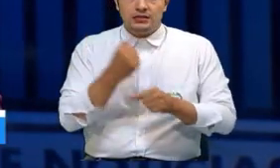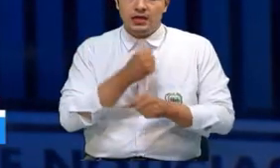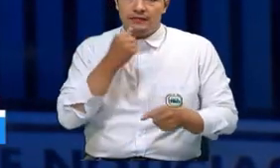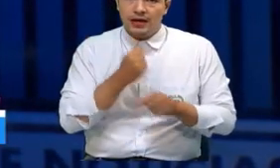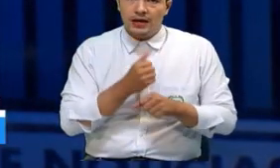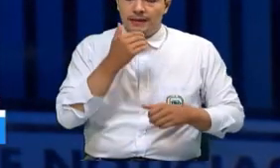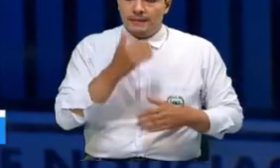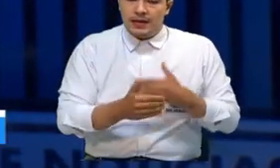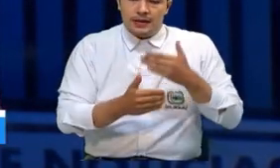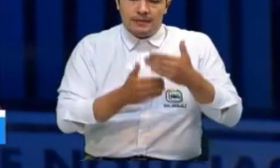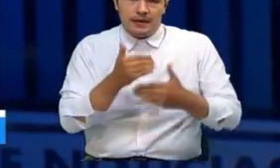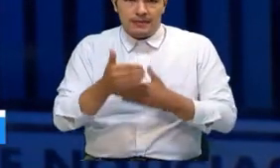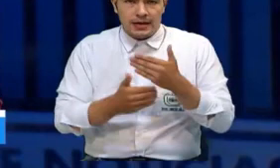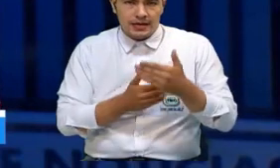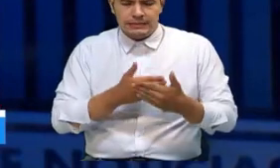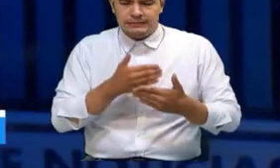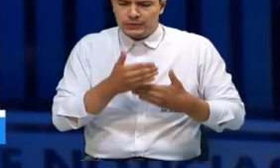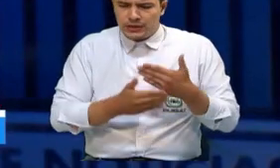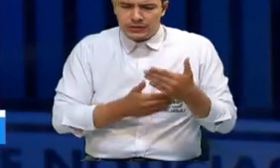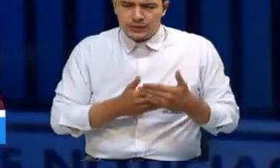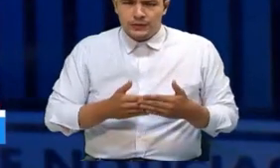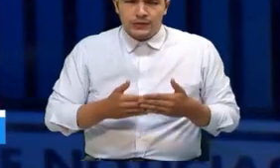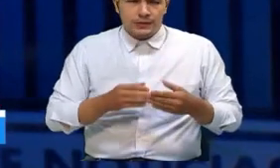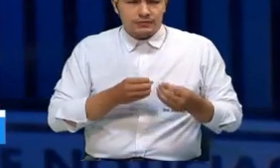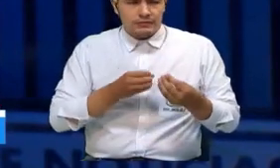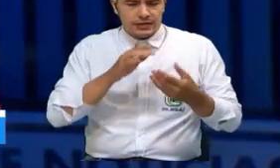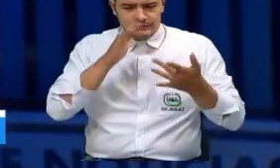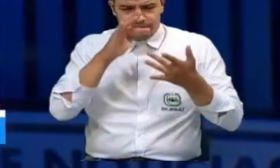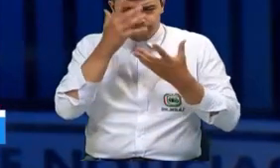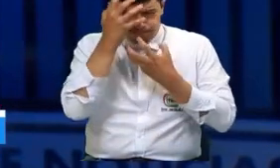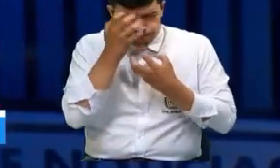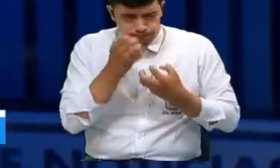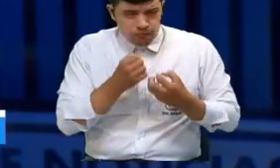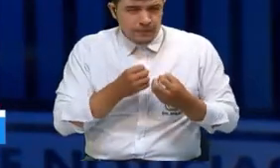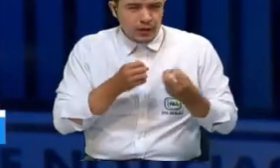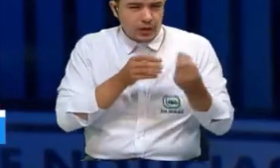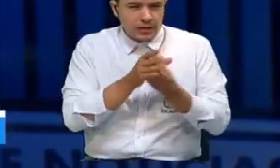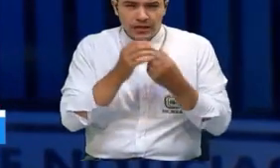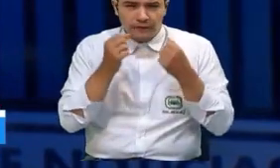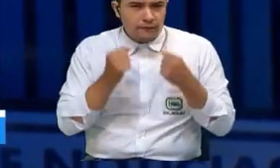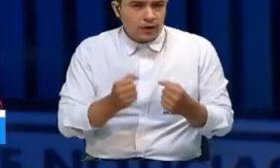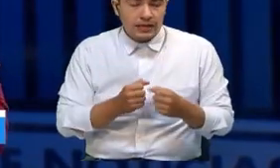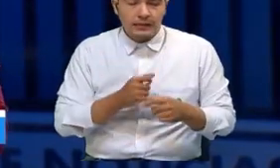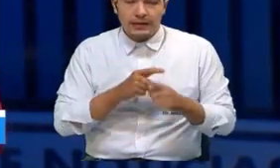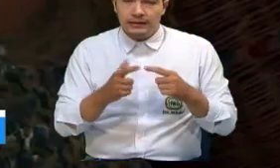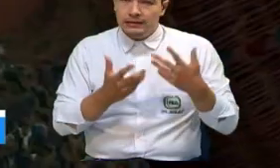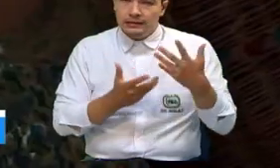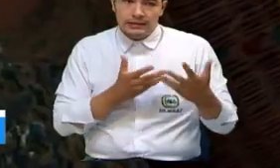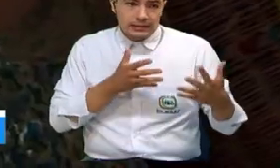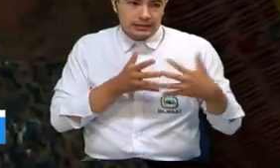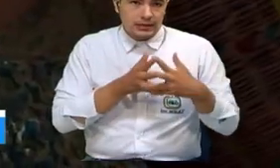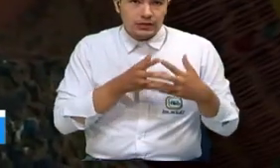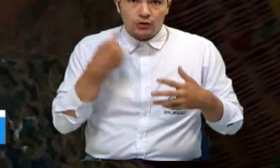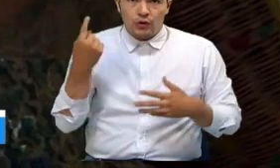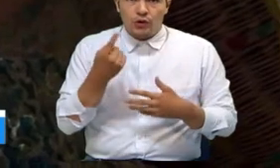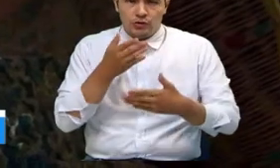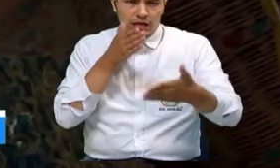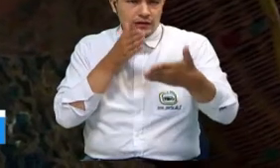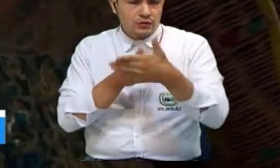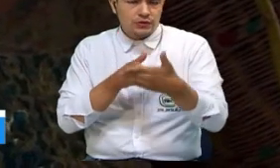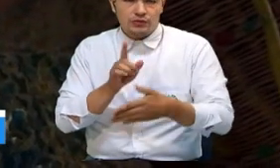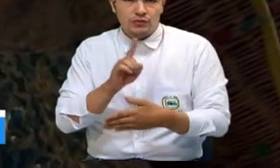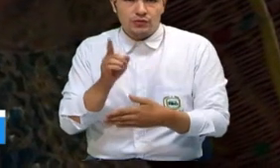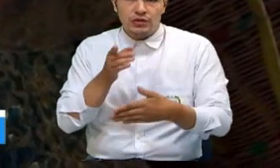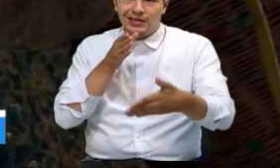procesos de duelos muy fuertes, de violencia muy severa. Y pues nada, no solamente es denunciar, ¿no? Porque